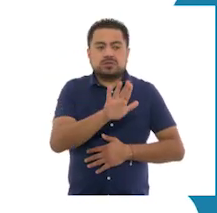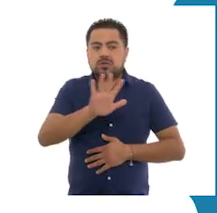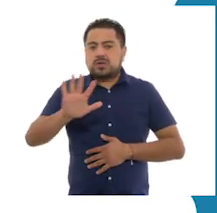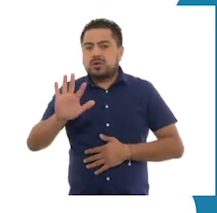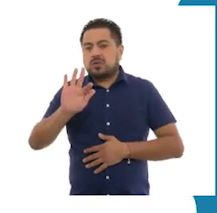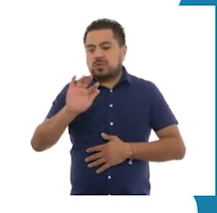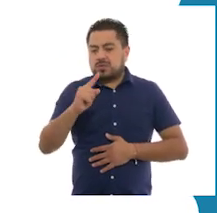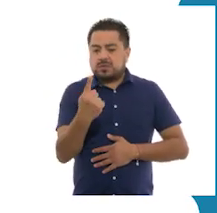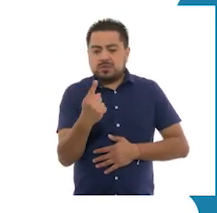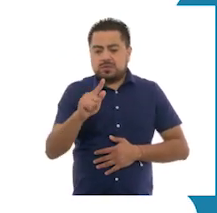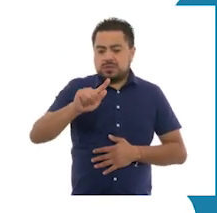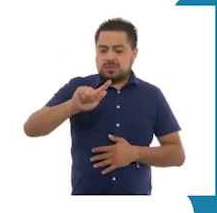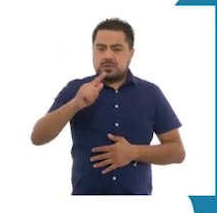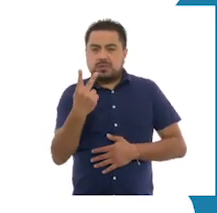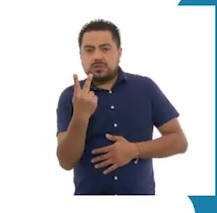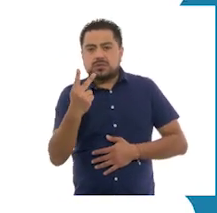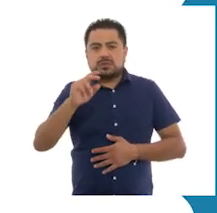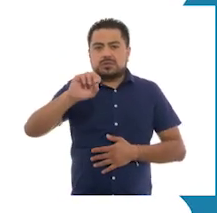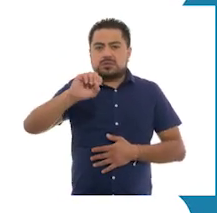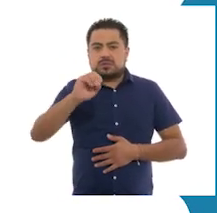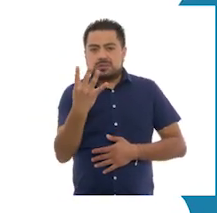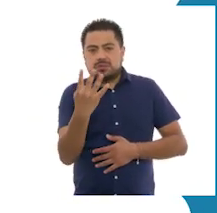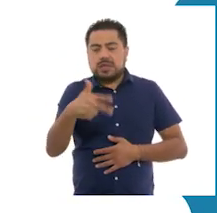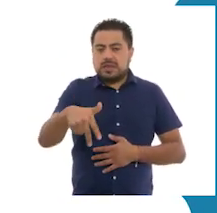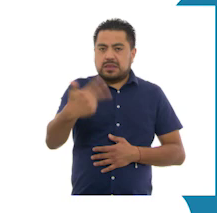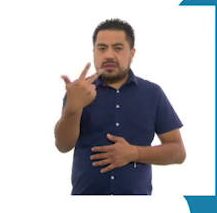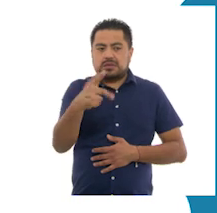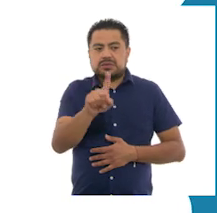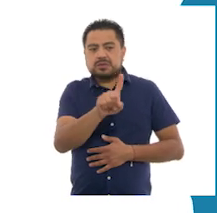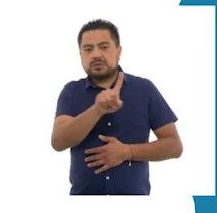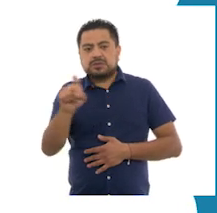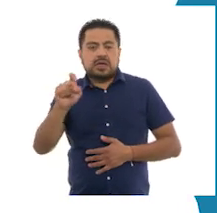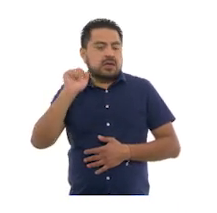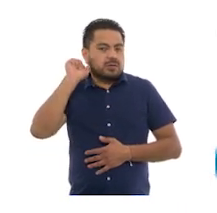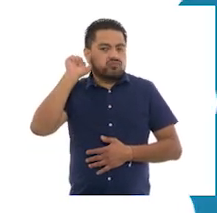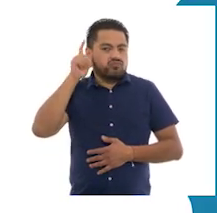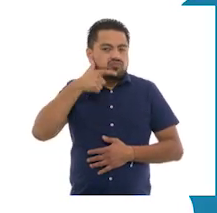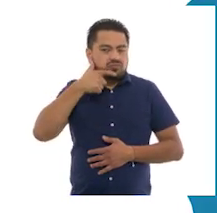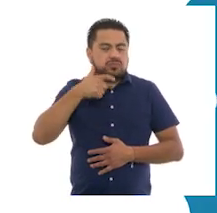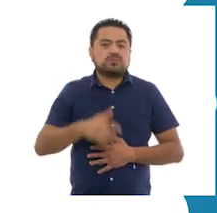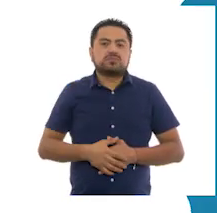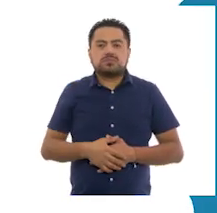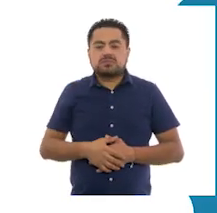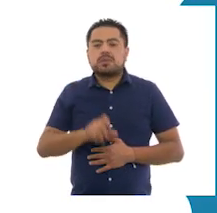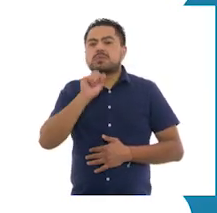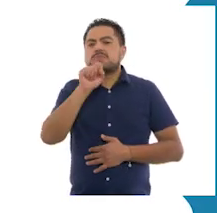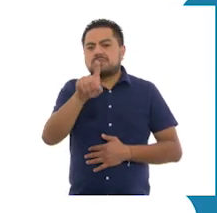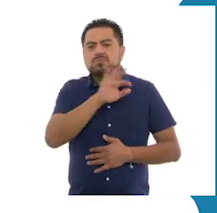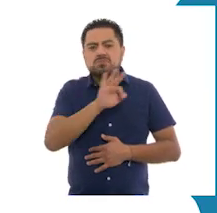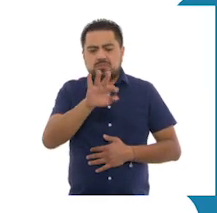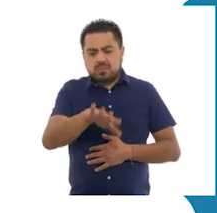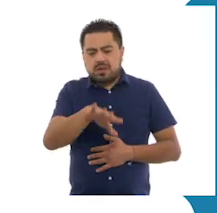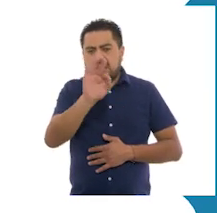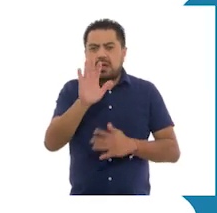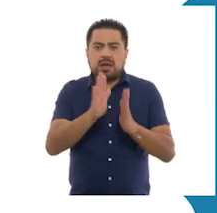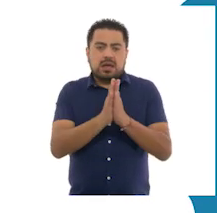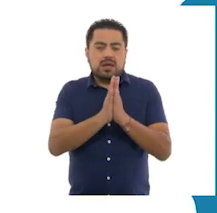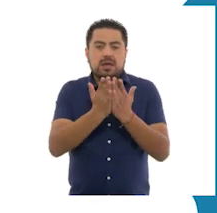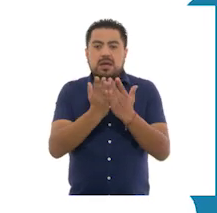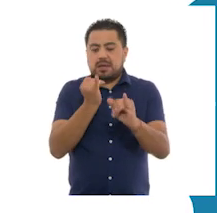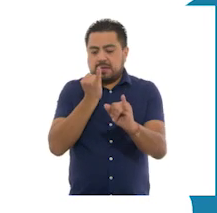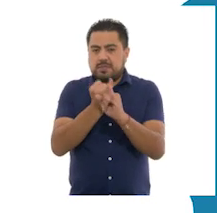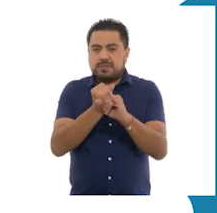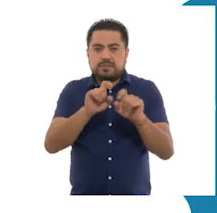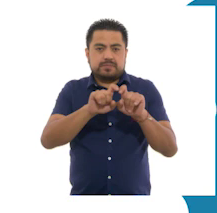55 41 72 04 13 con 100 líneas. También puedes encontrar los libros de texto en la